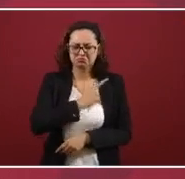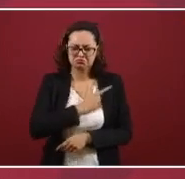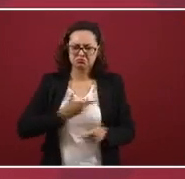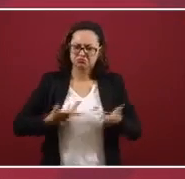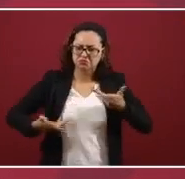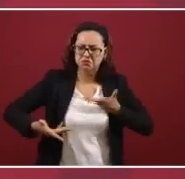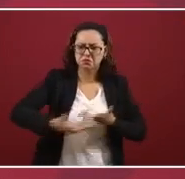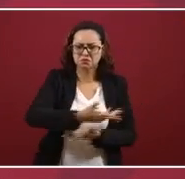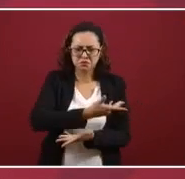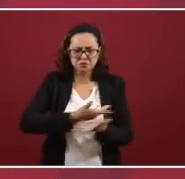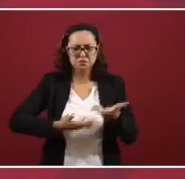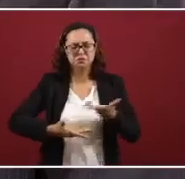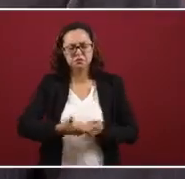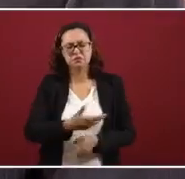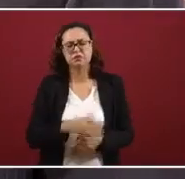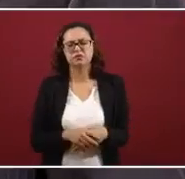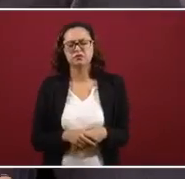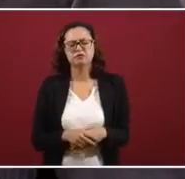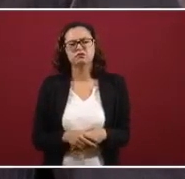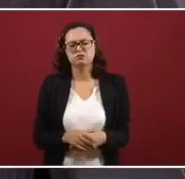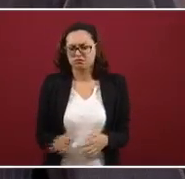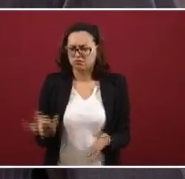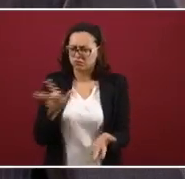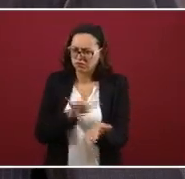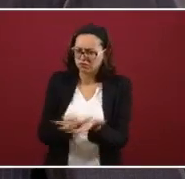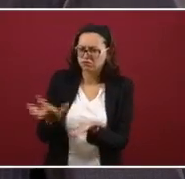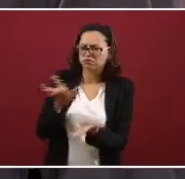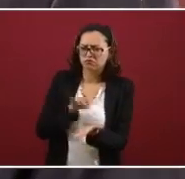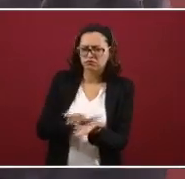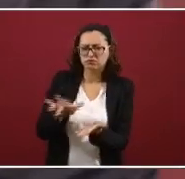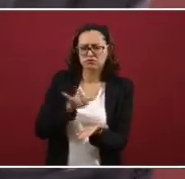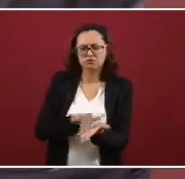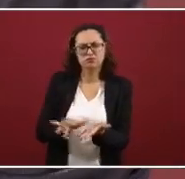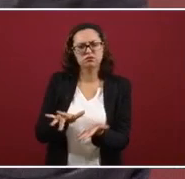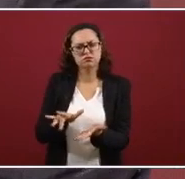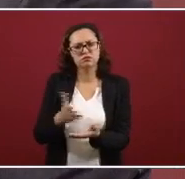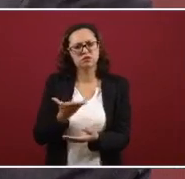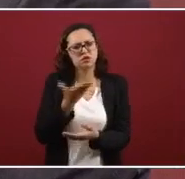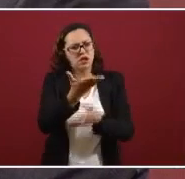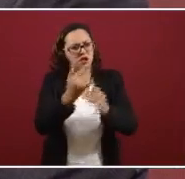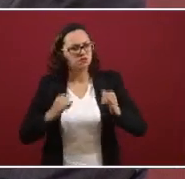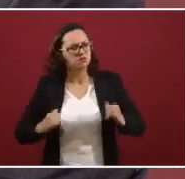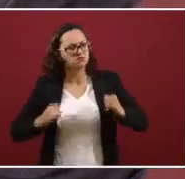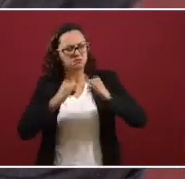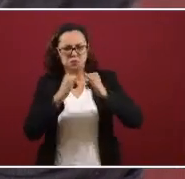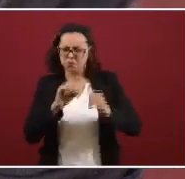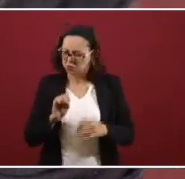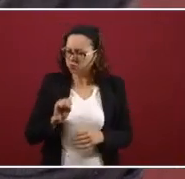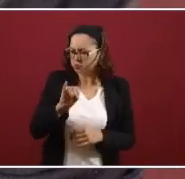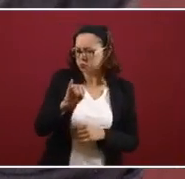contado con el apoyo de este instituto,